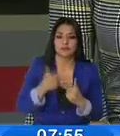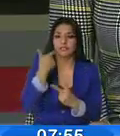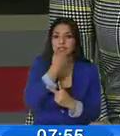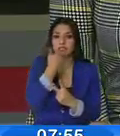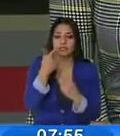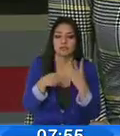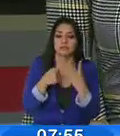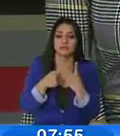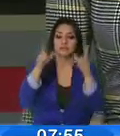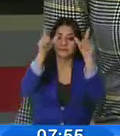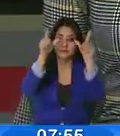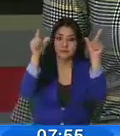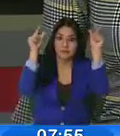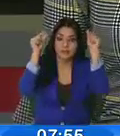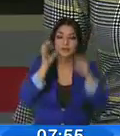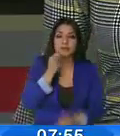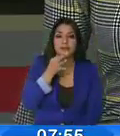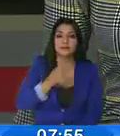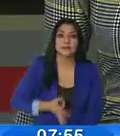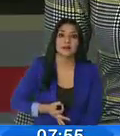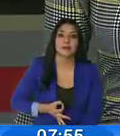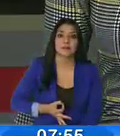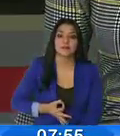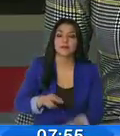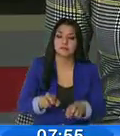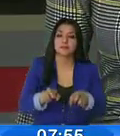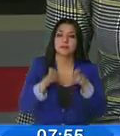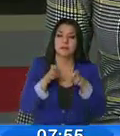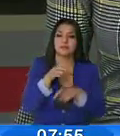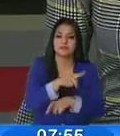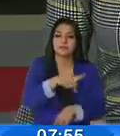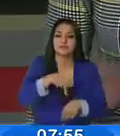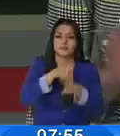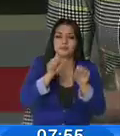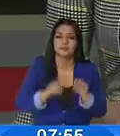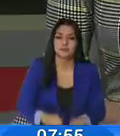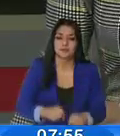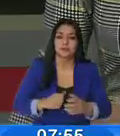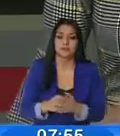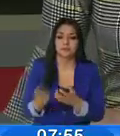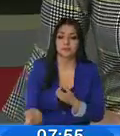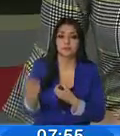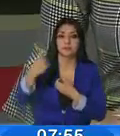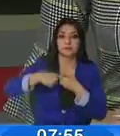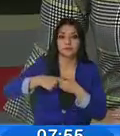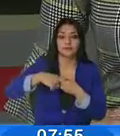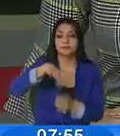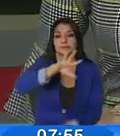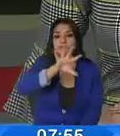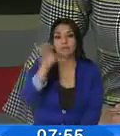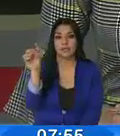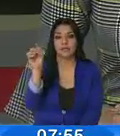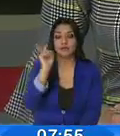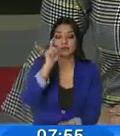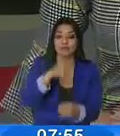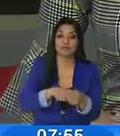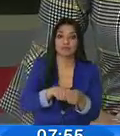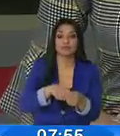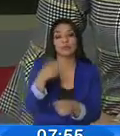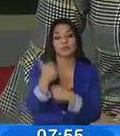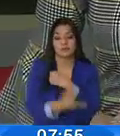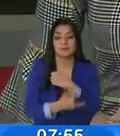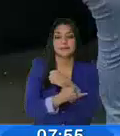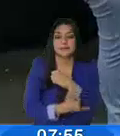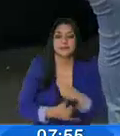y enfermería rindieron el examen de habilitación para el ejercicio profesional. De los inscritos, más de 500 postulantes son